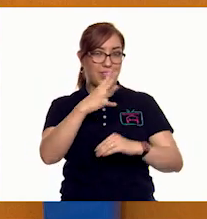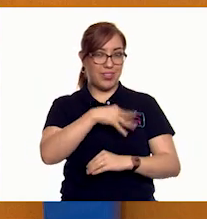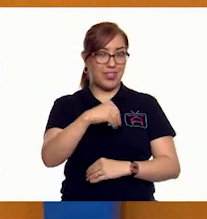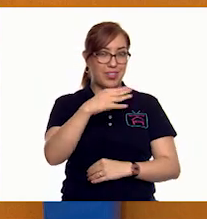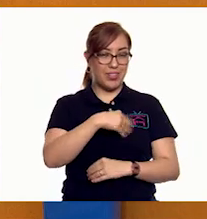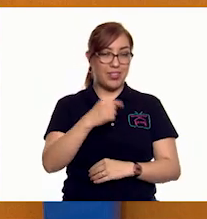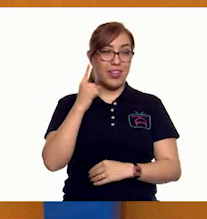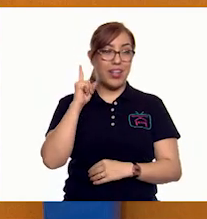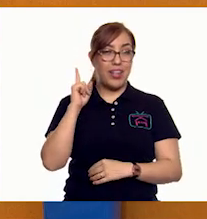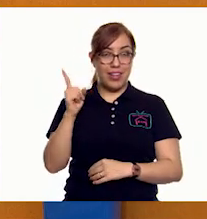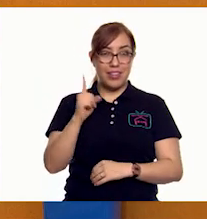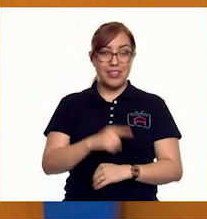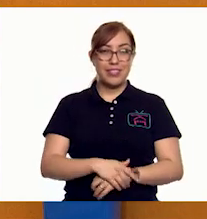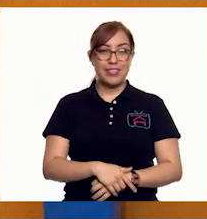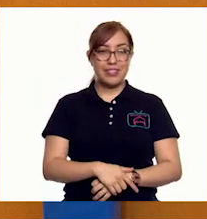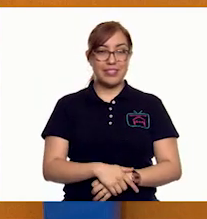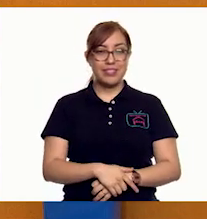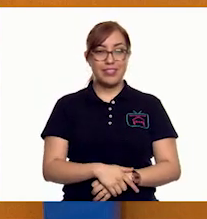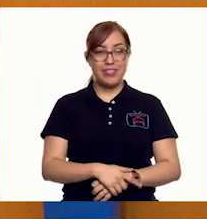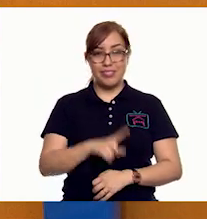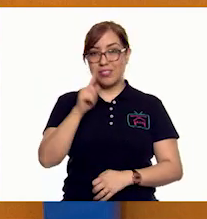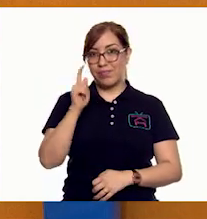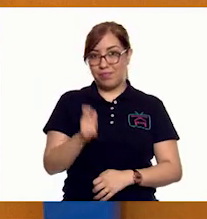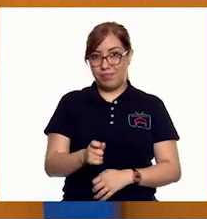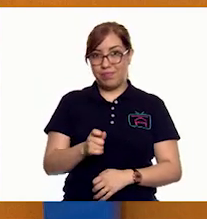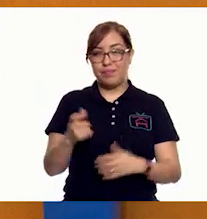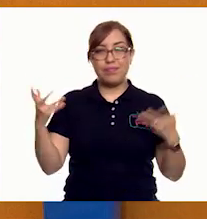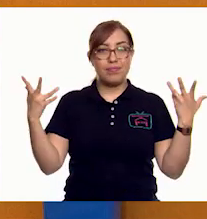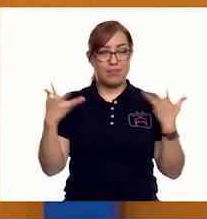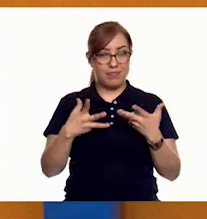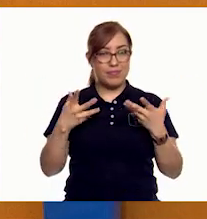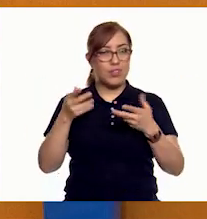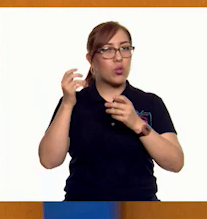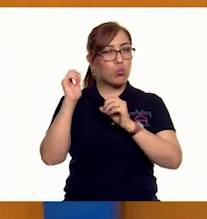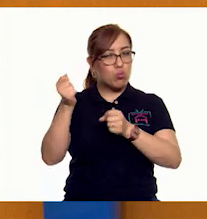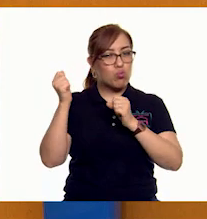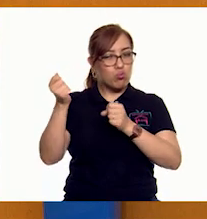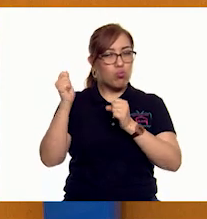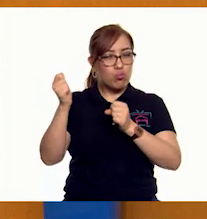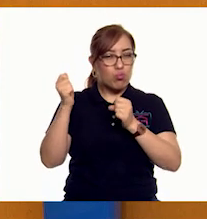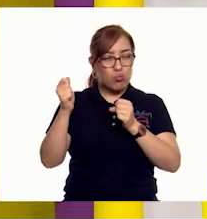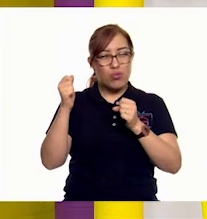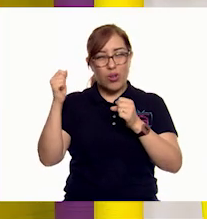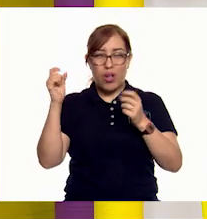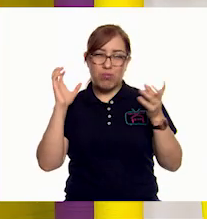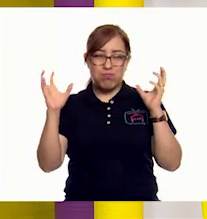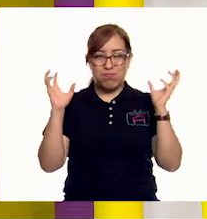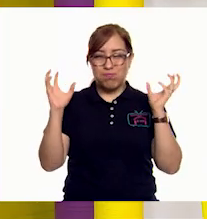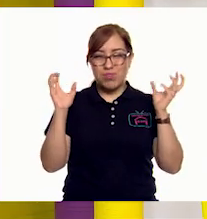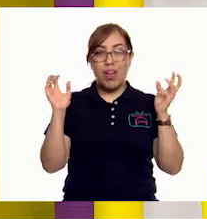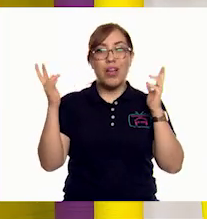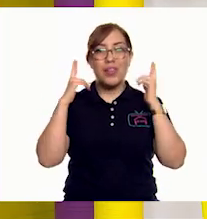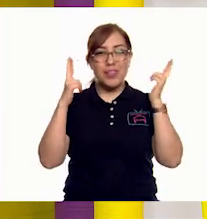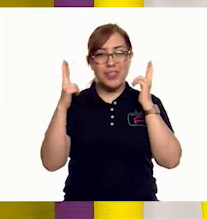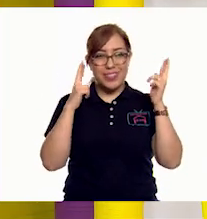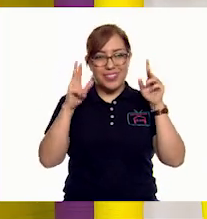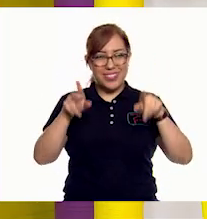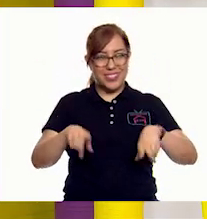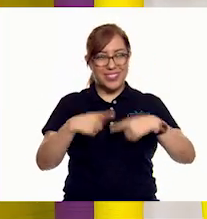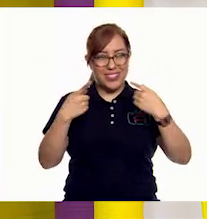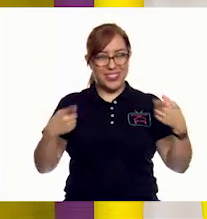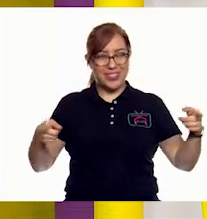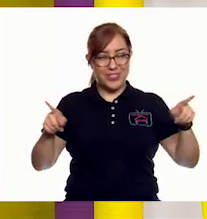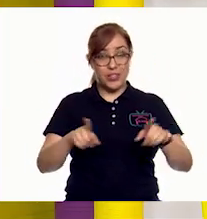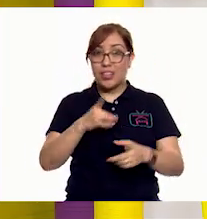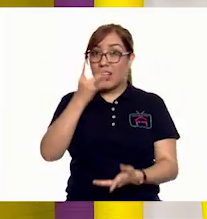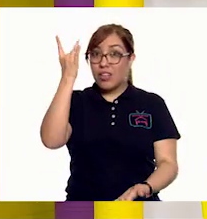modo que es enseñarles a realizar unas sonajas para poder hacer música. Así es, ya no nada más es como